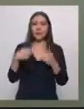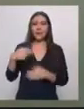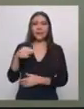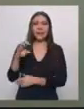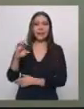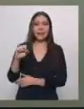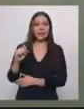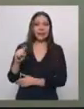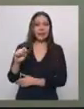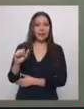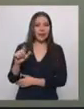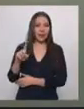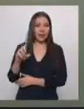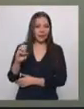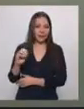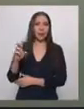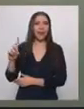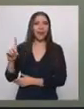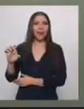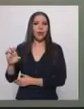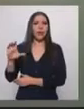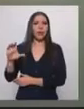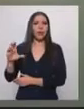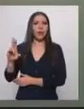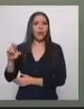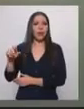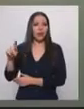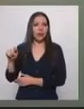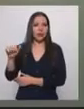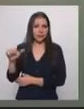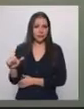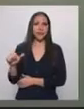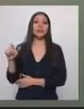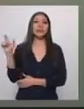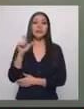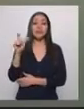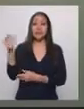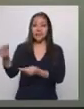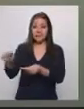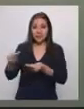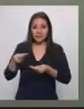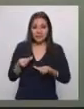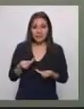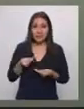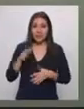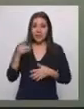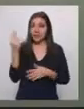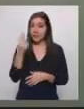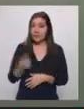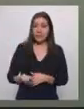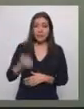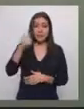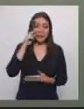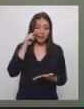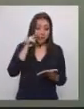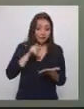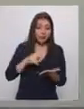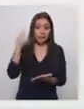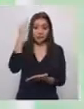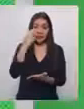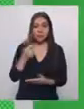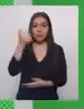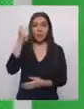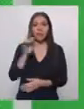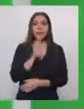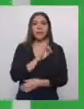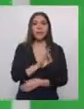conozcan y sobre todo porque cada que recibimos este documento, los puntos esenciales que hay que revisar primero que nada son las fechas del estado de cuenta que